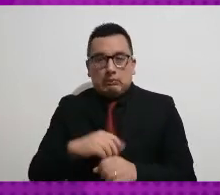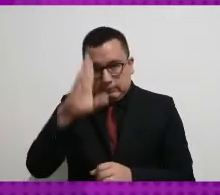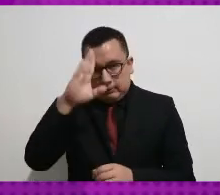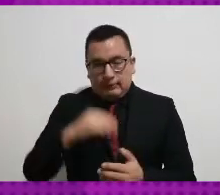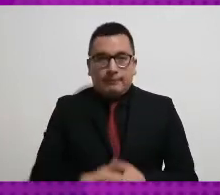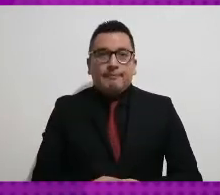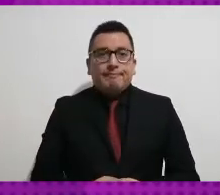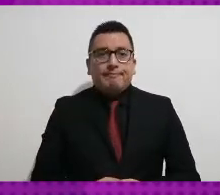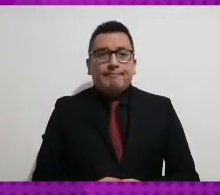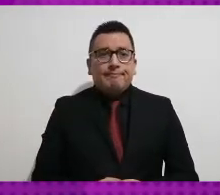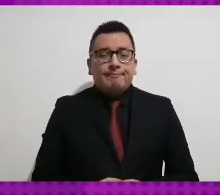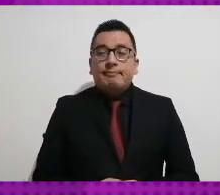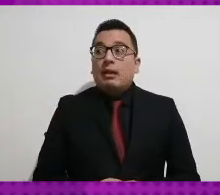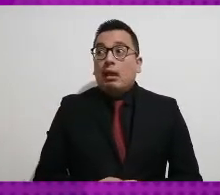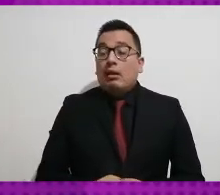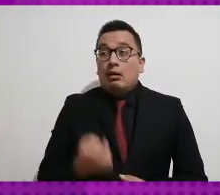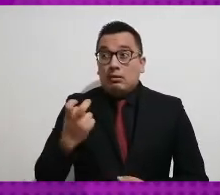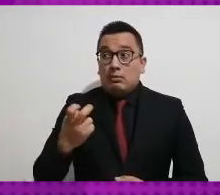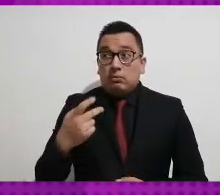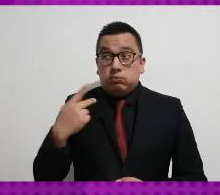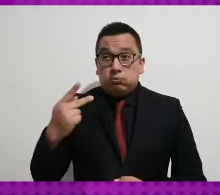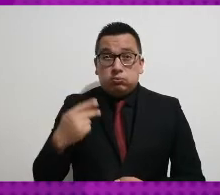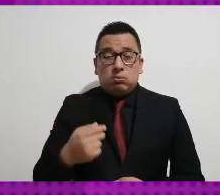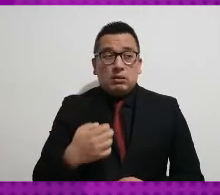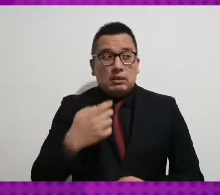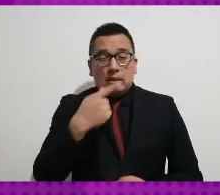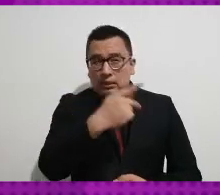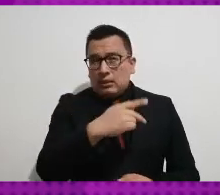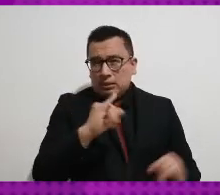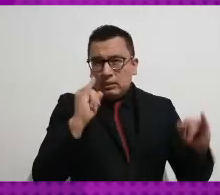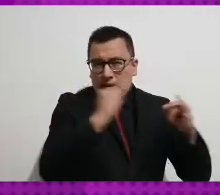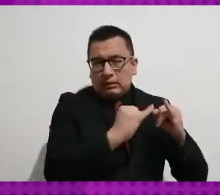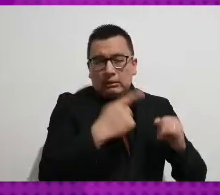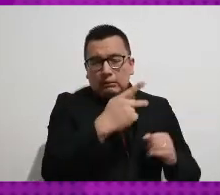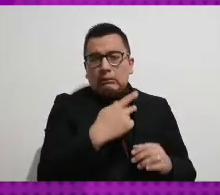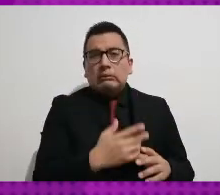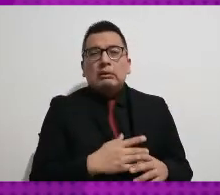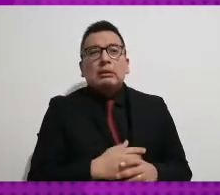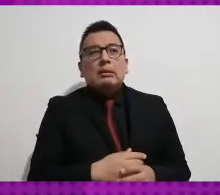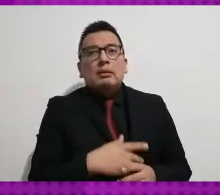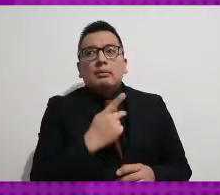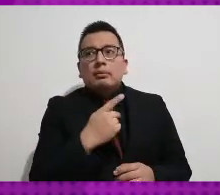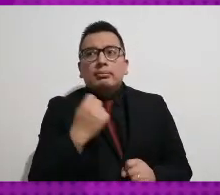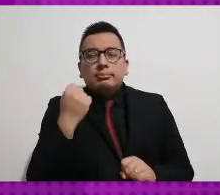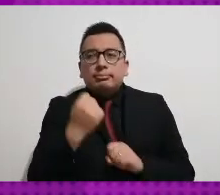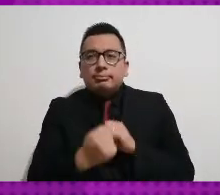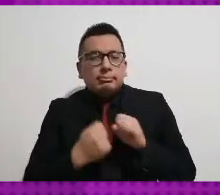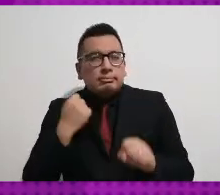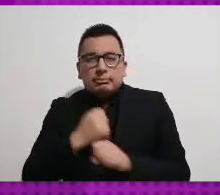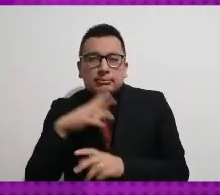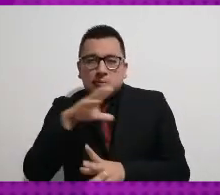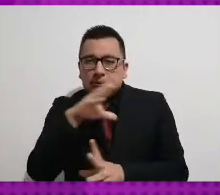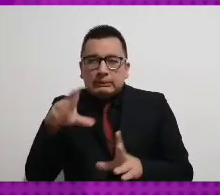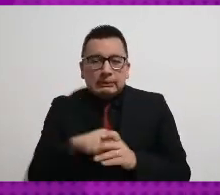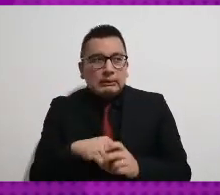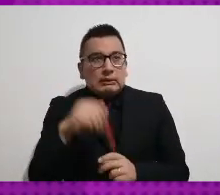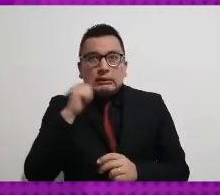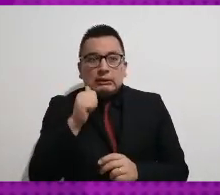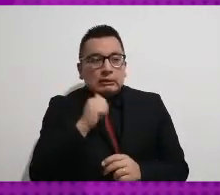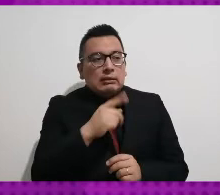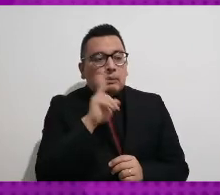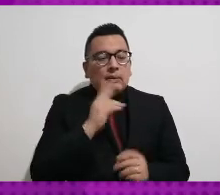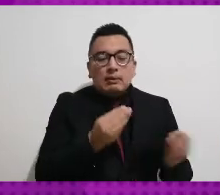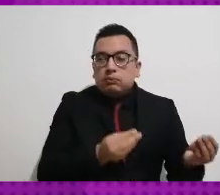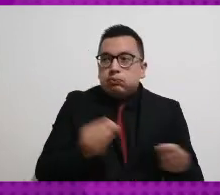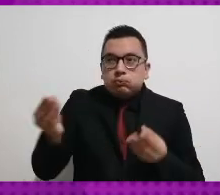actividad prácticamente podríamos decir que permanente. El ente auditado está en permanente presentación de información